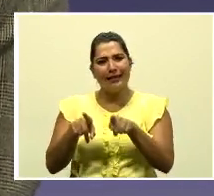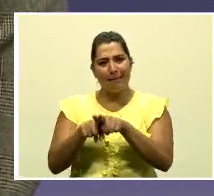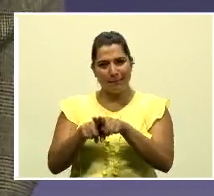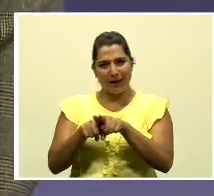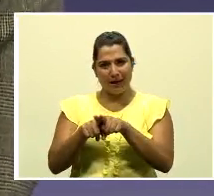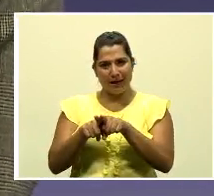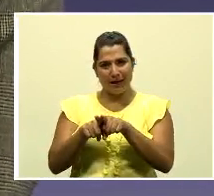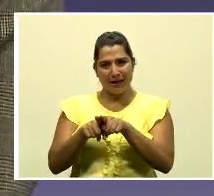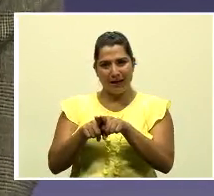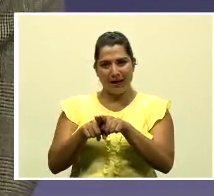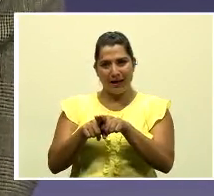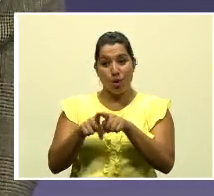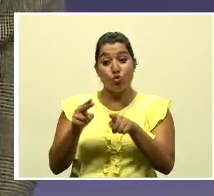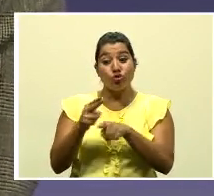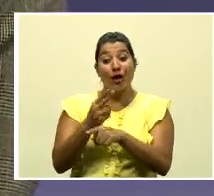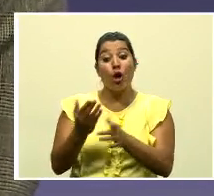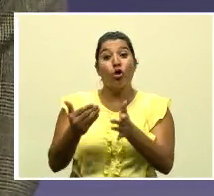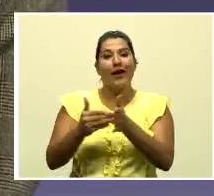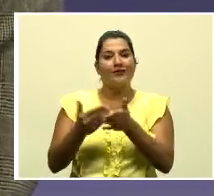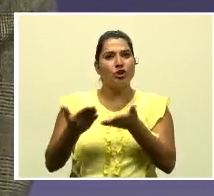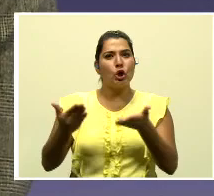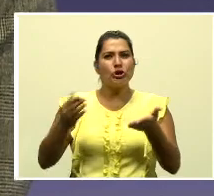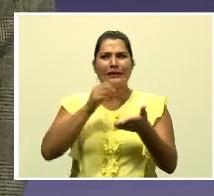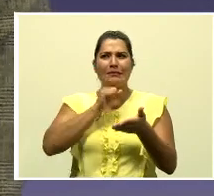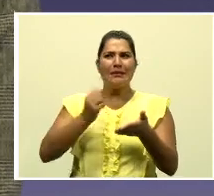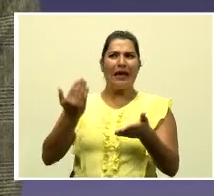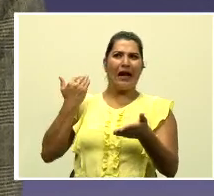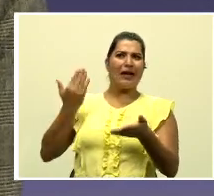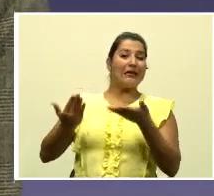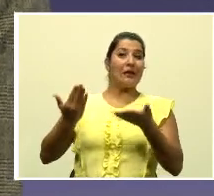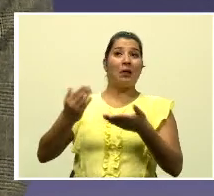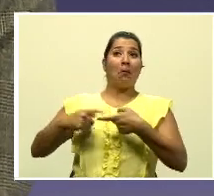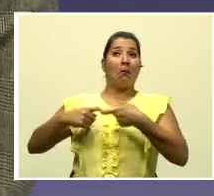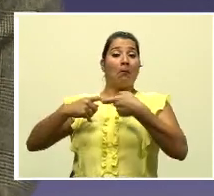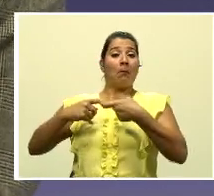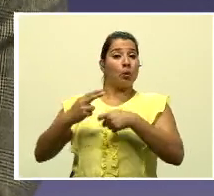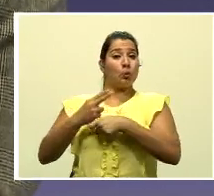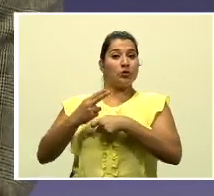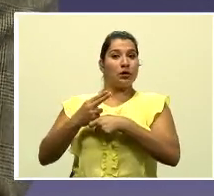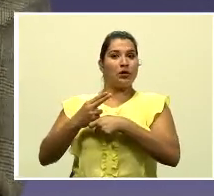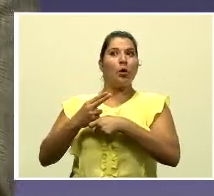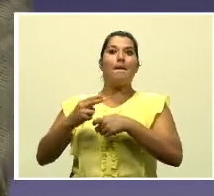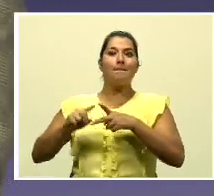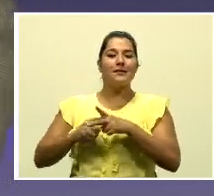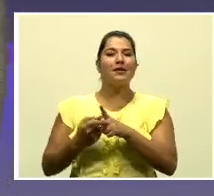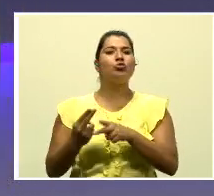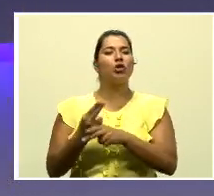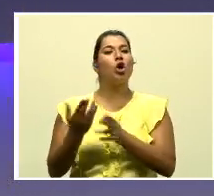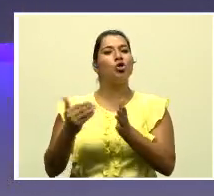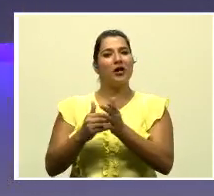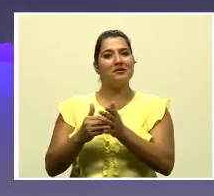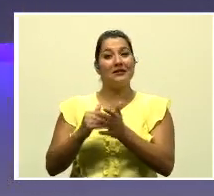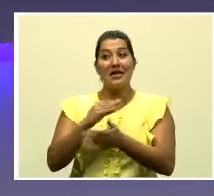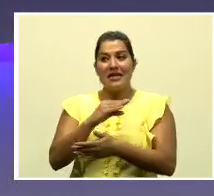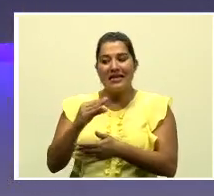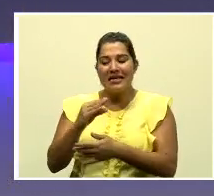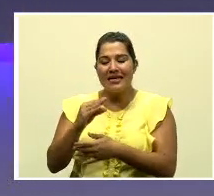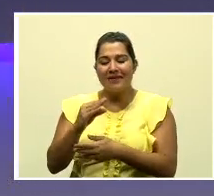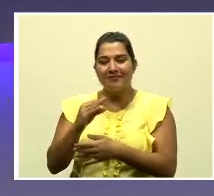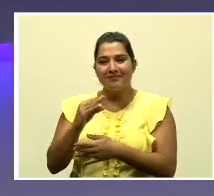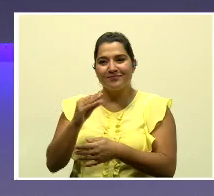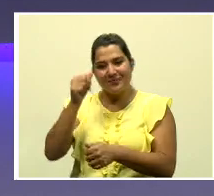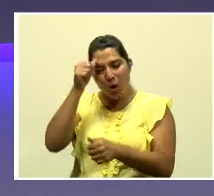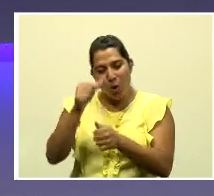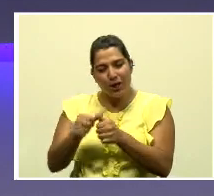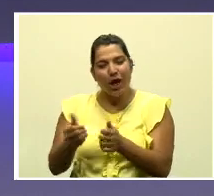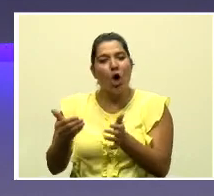antiguas y saber redescubrir su valor, porque no es que hayan dejado o